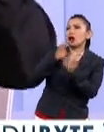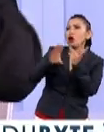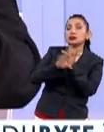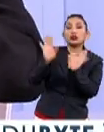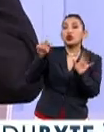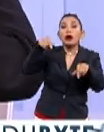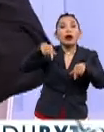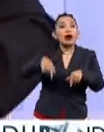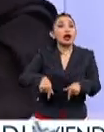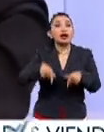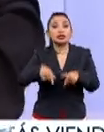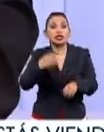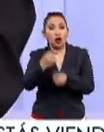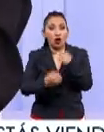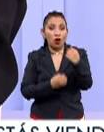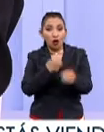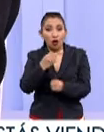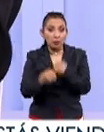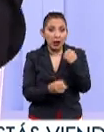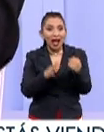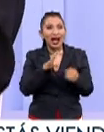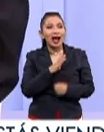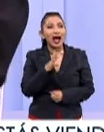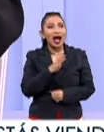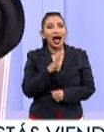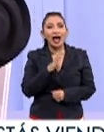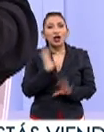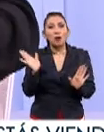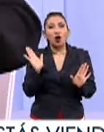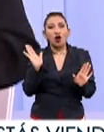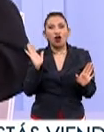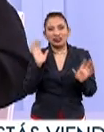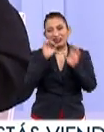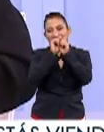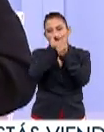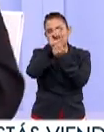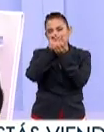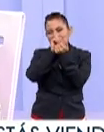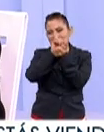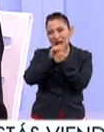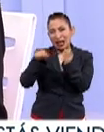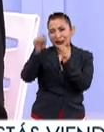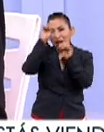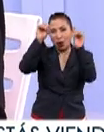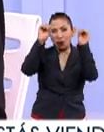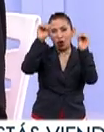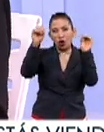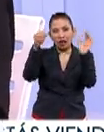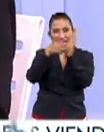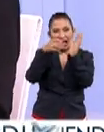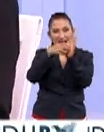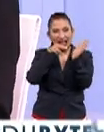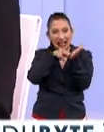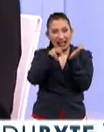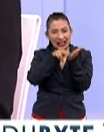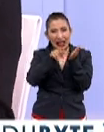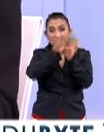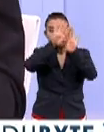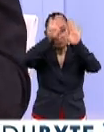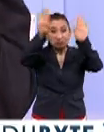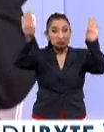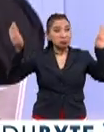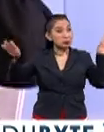cosas. Aquí hay una onda plástica, en mi caso. Es como en caja negra, ¿verdad? En caja negra,